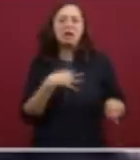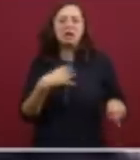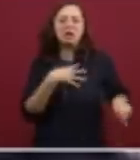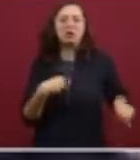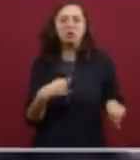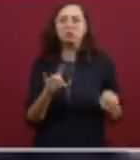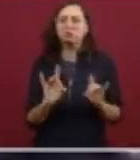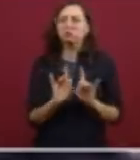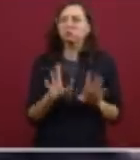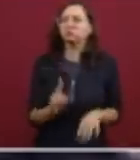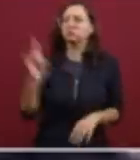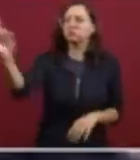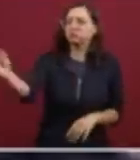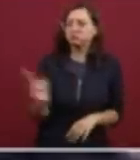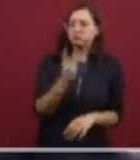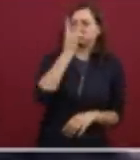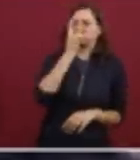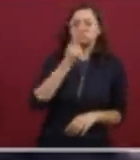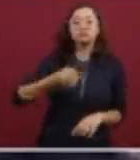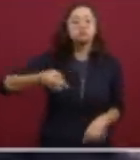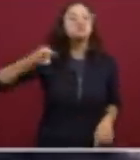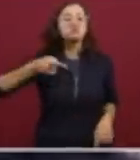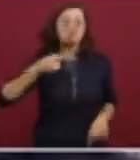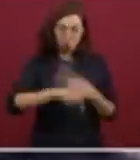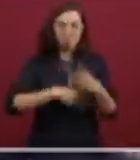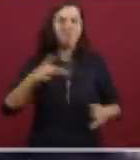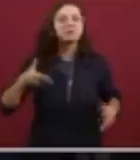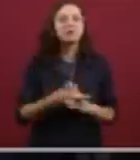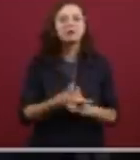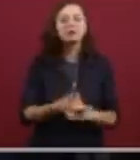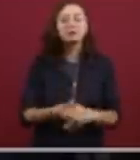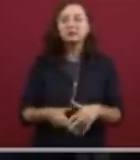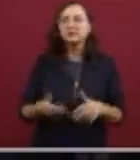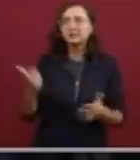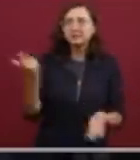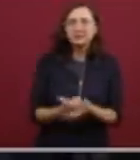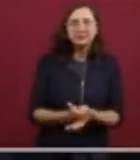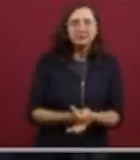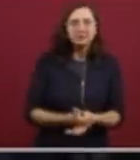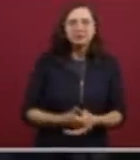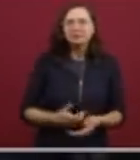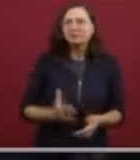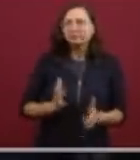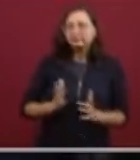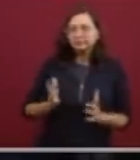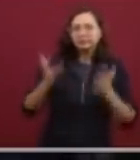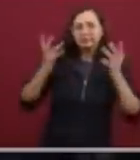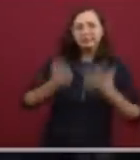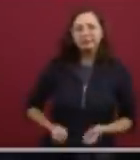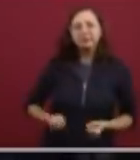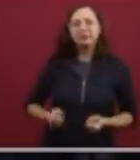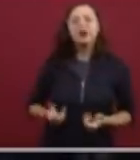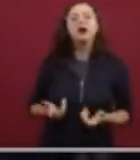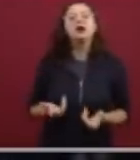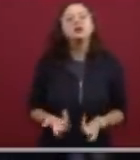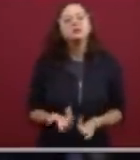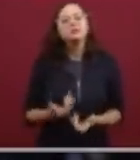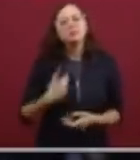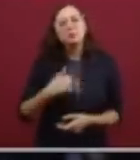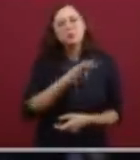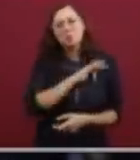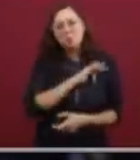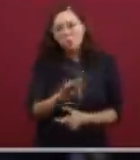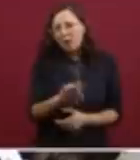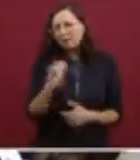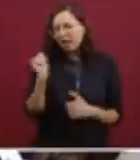y las amenazan de muerte. Lo que de este contexto resulta, señor presidente, es saber si se puede acelerar